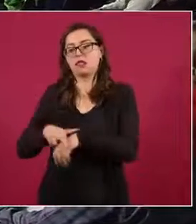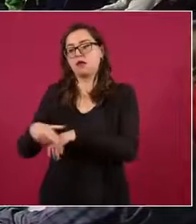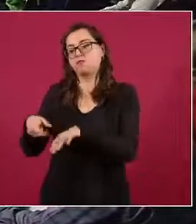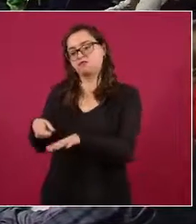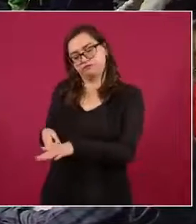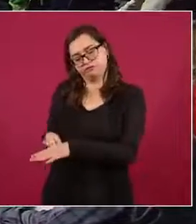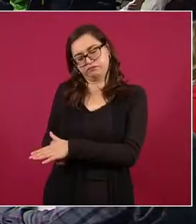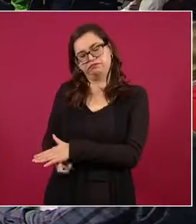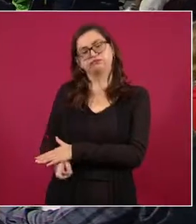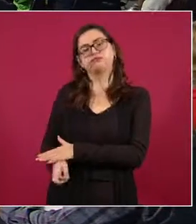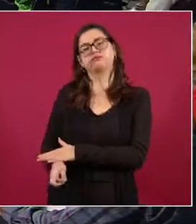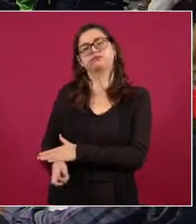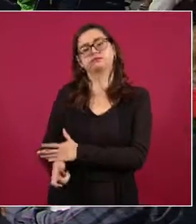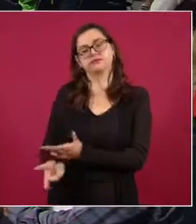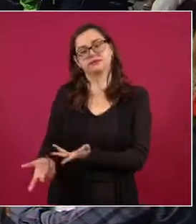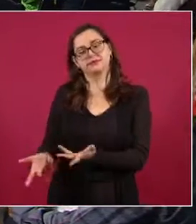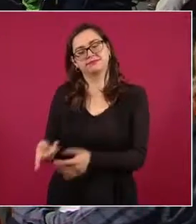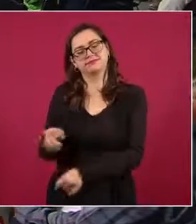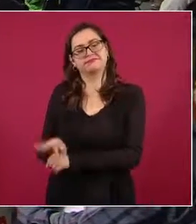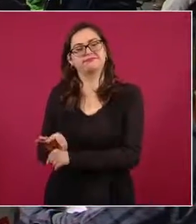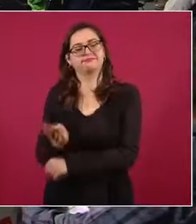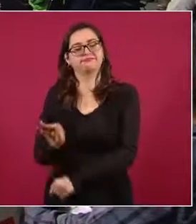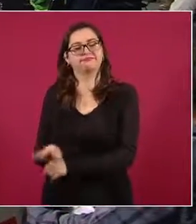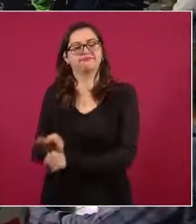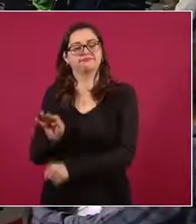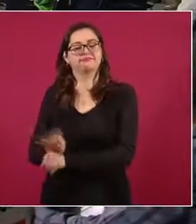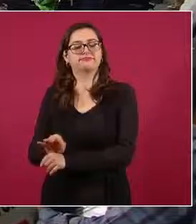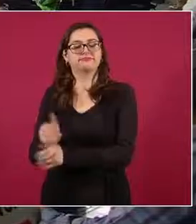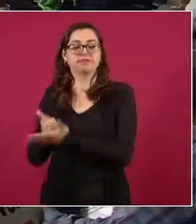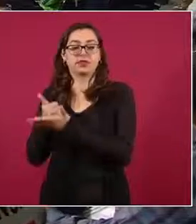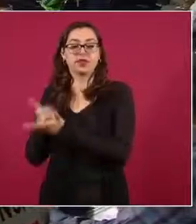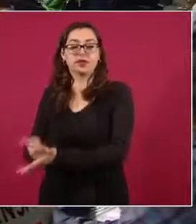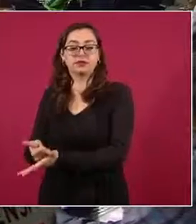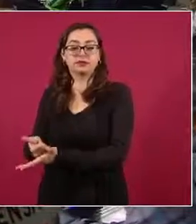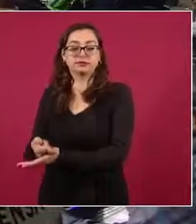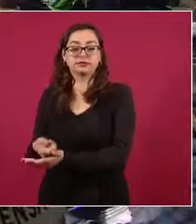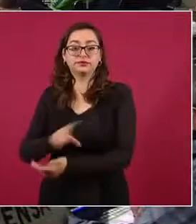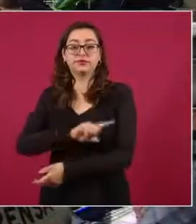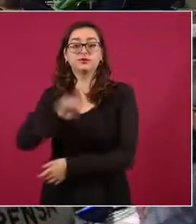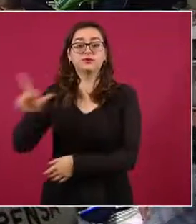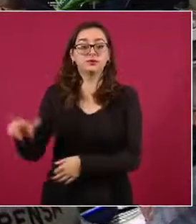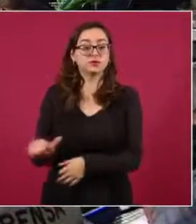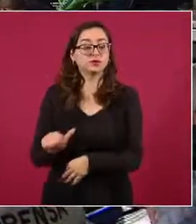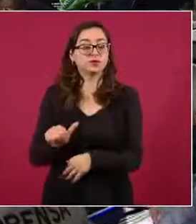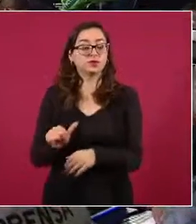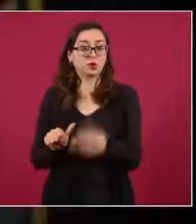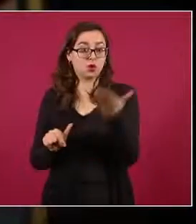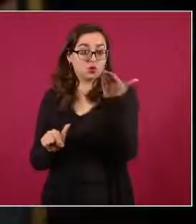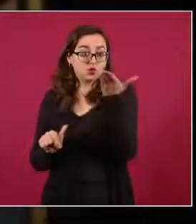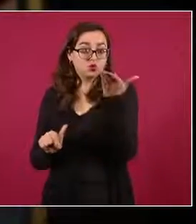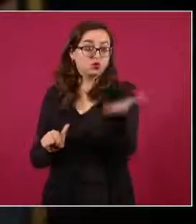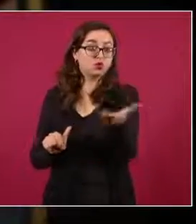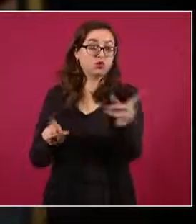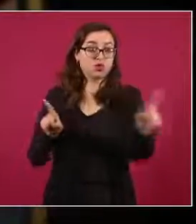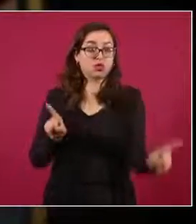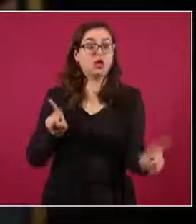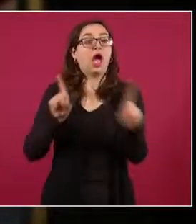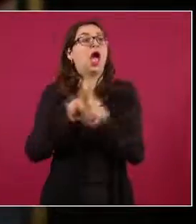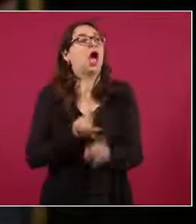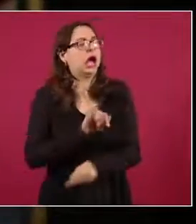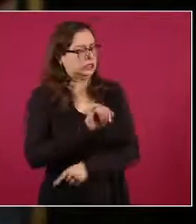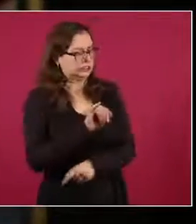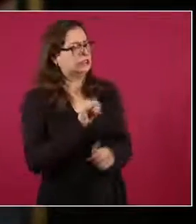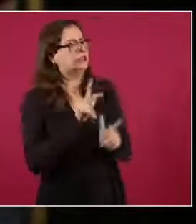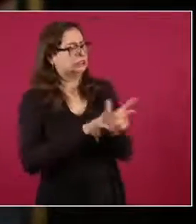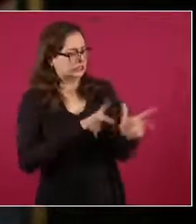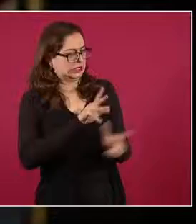tiene los tiene protegidos, pero le dice a usted que el Tren Maya va a continuar, pero este grupo abiertamente